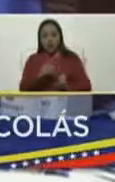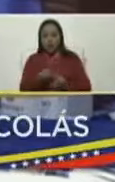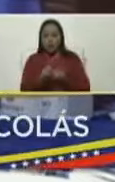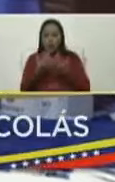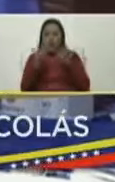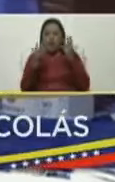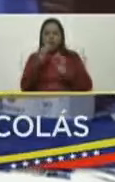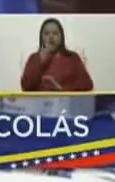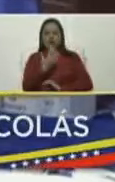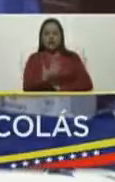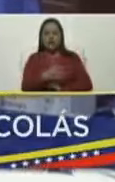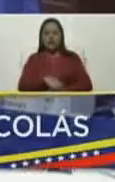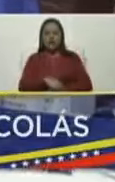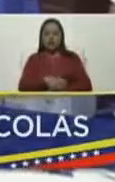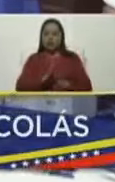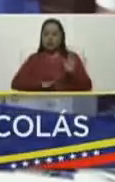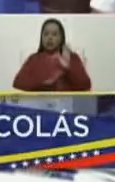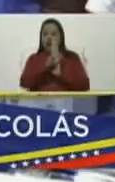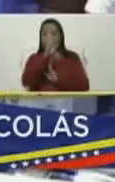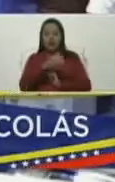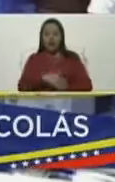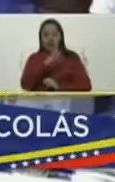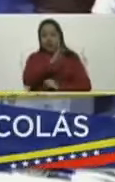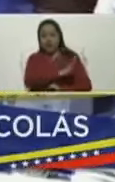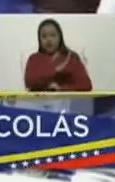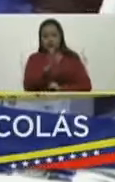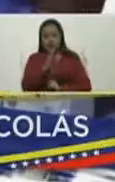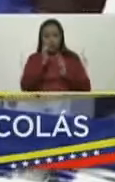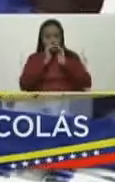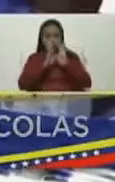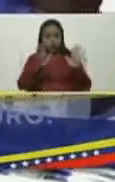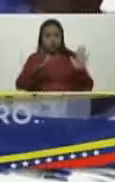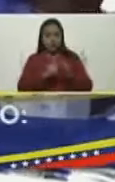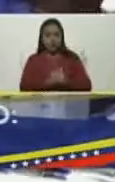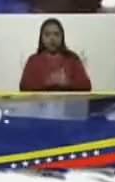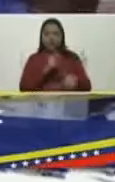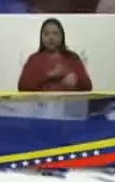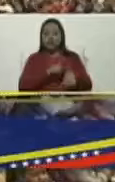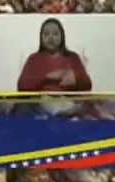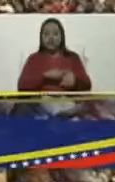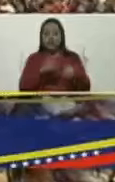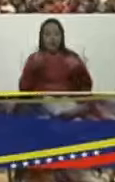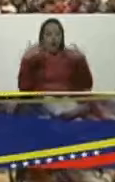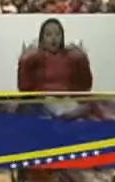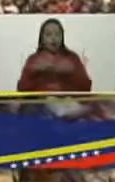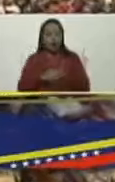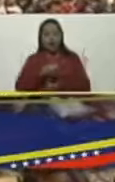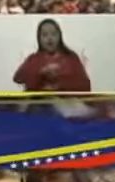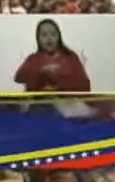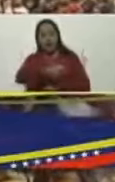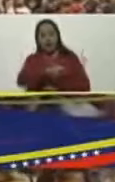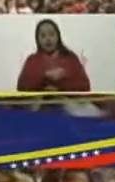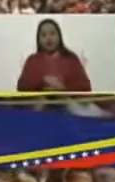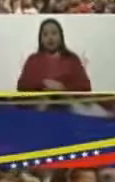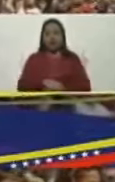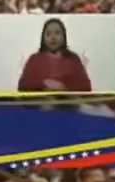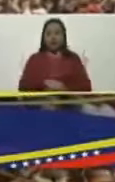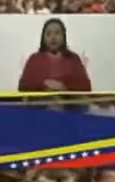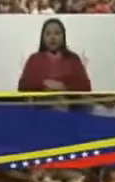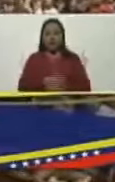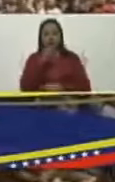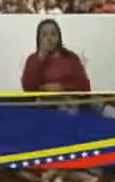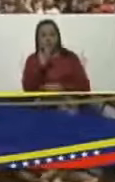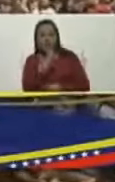y florecimiento, de crecimiento, de bendiciones y un tiempo milagroso. Charallave. Y una